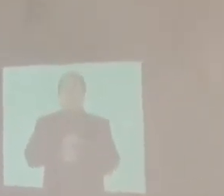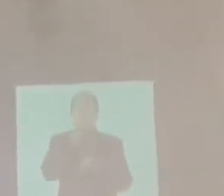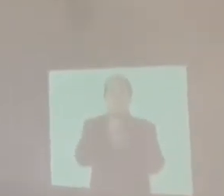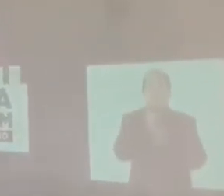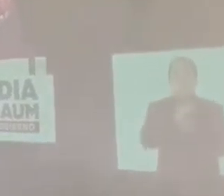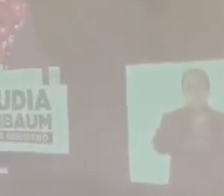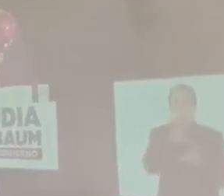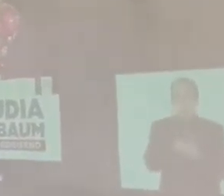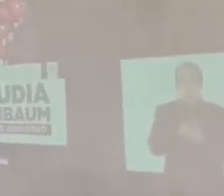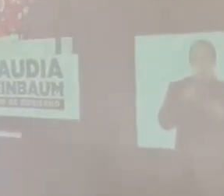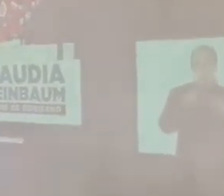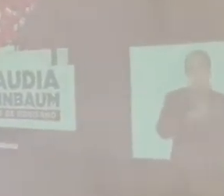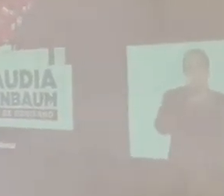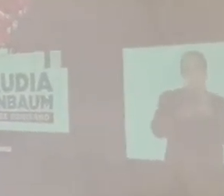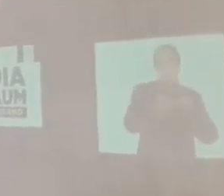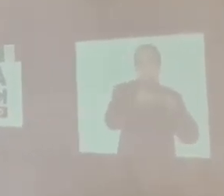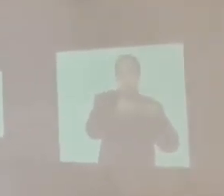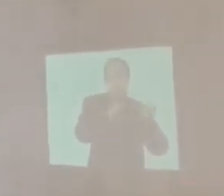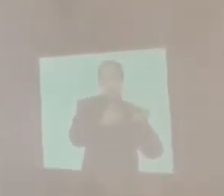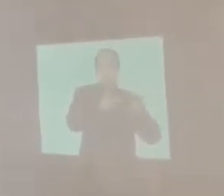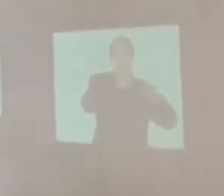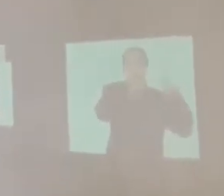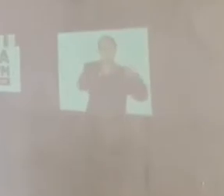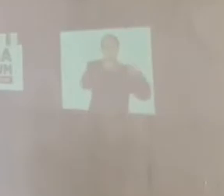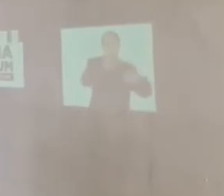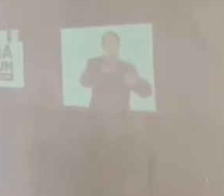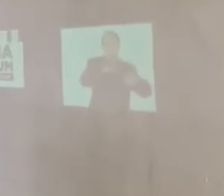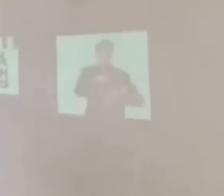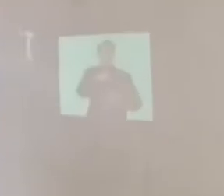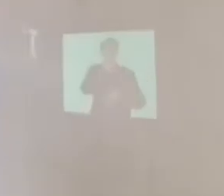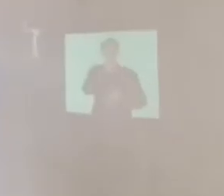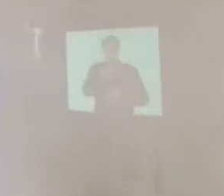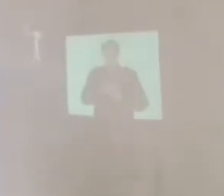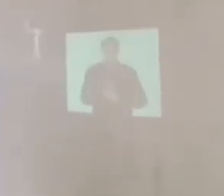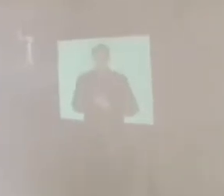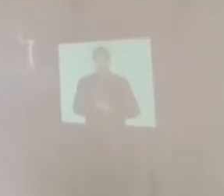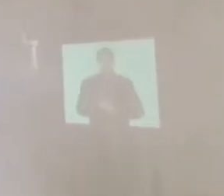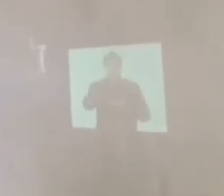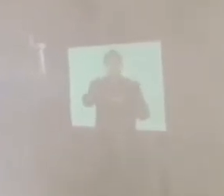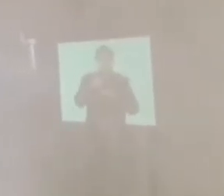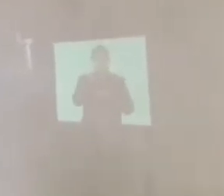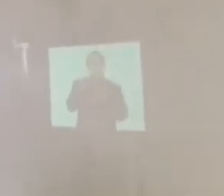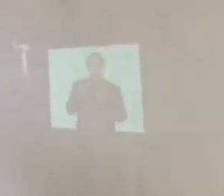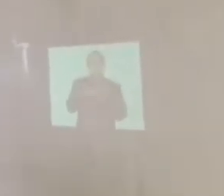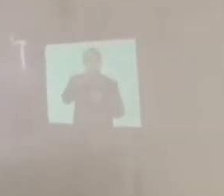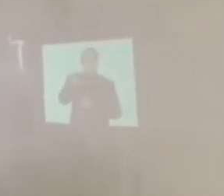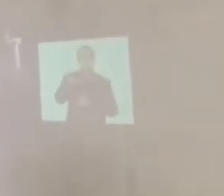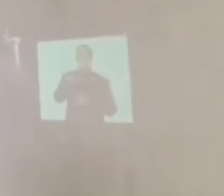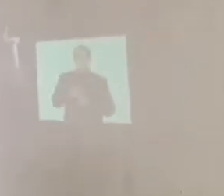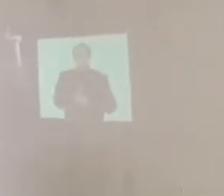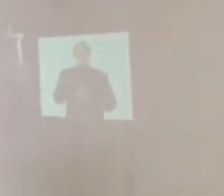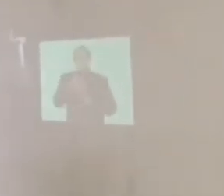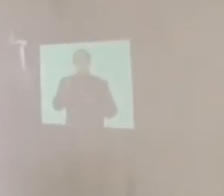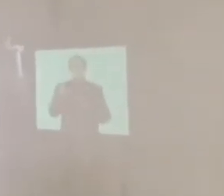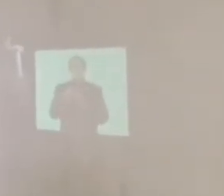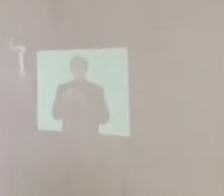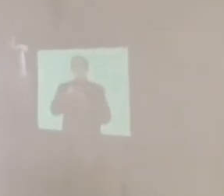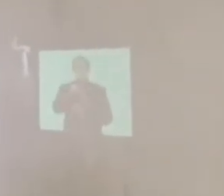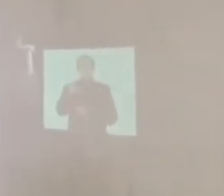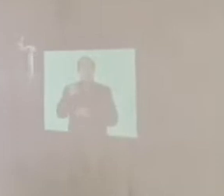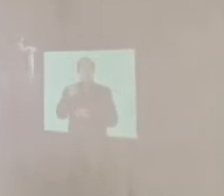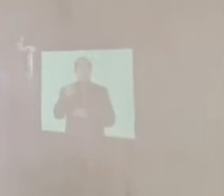Entre ellos, abrir un negocio en 10 minutos desde el celular. Redujimos de 2.500 a 700 trámites